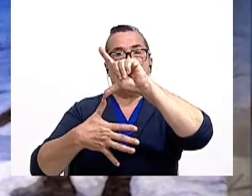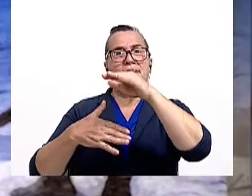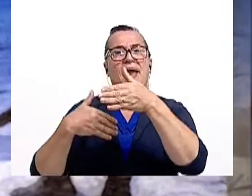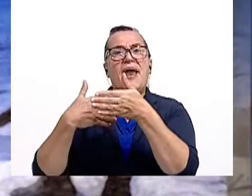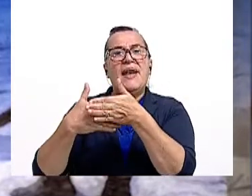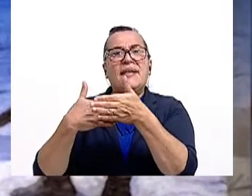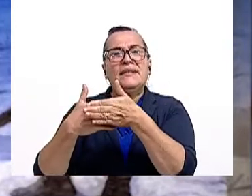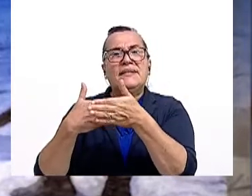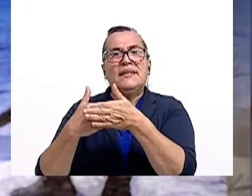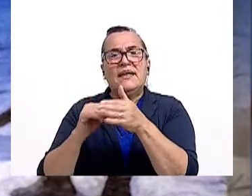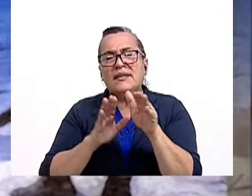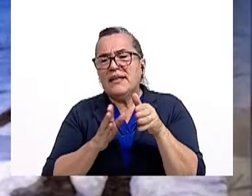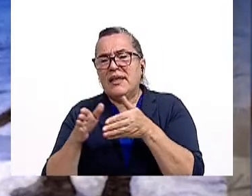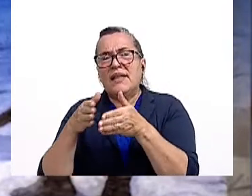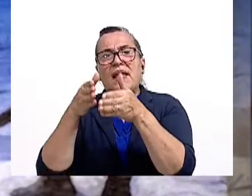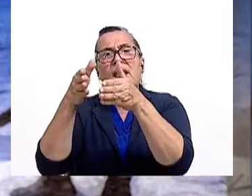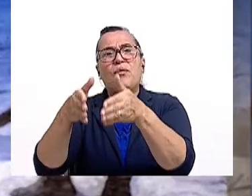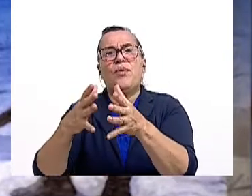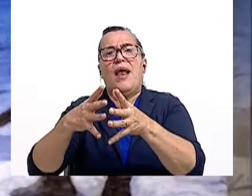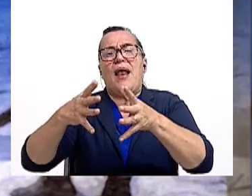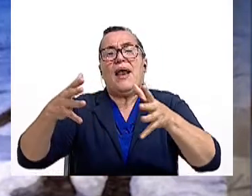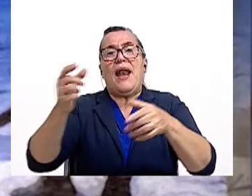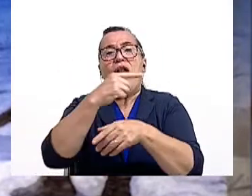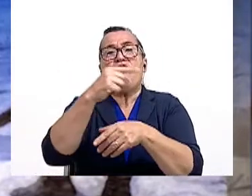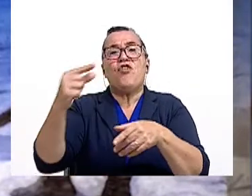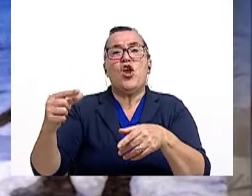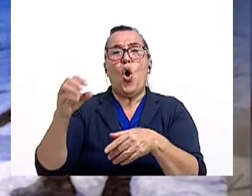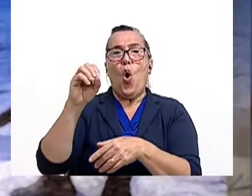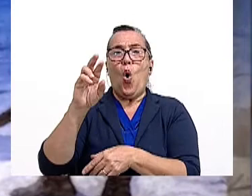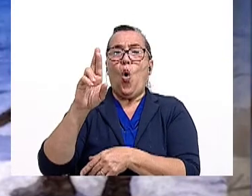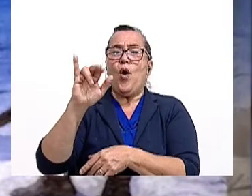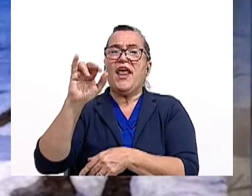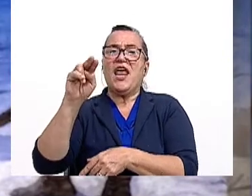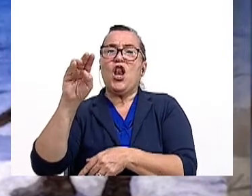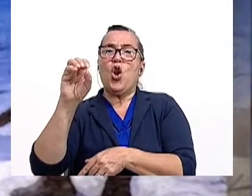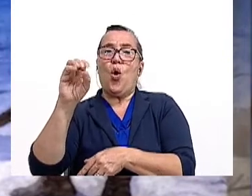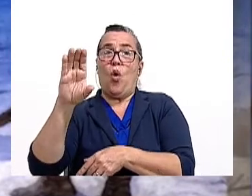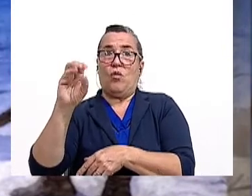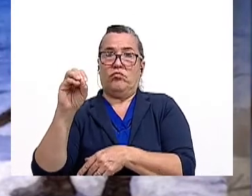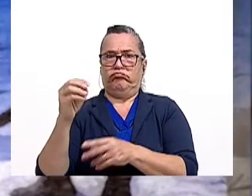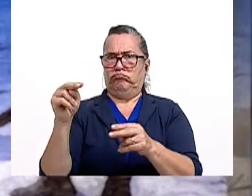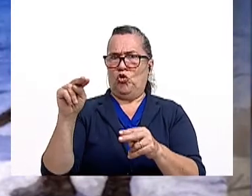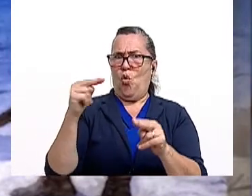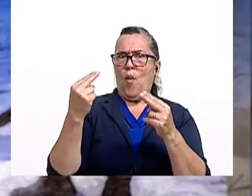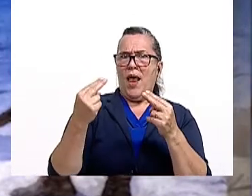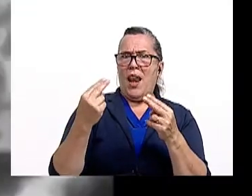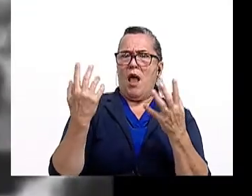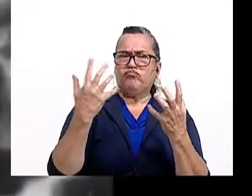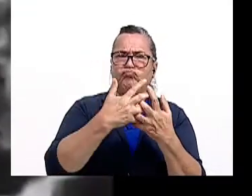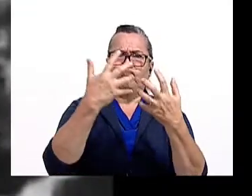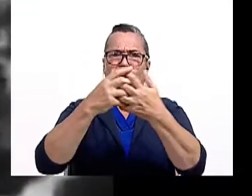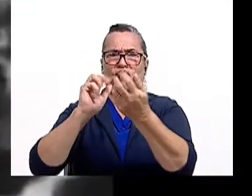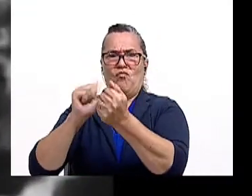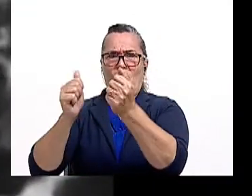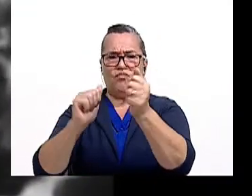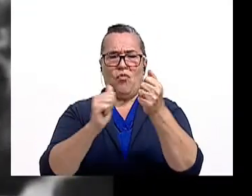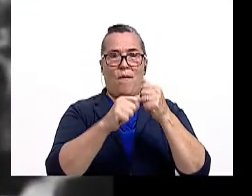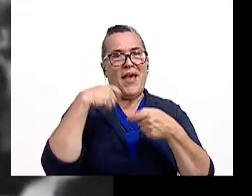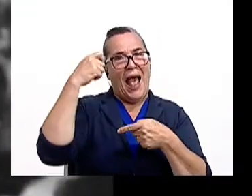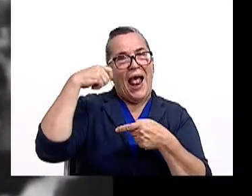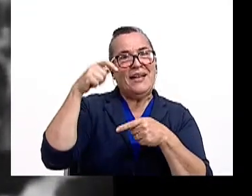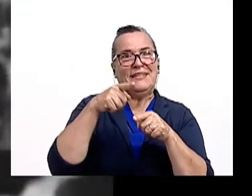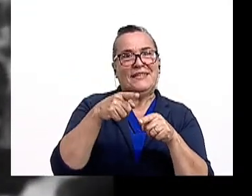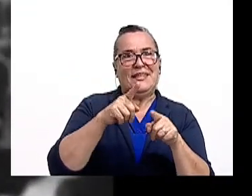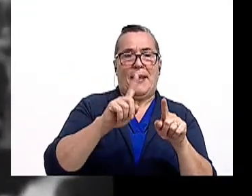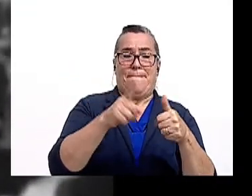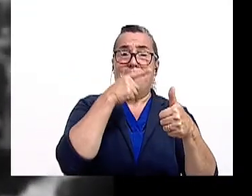la desembocadura del gran río Orinoco. La novela tuvo muchas adaptaciones cinematográficas.